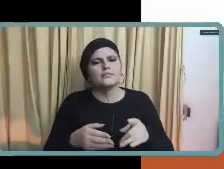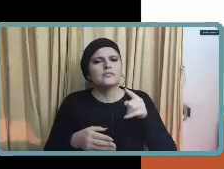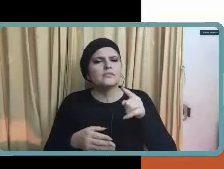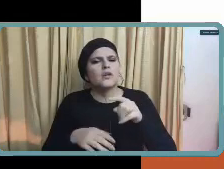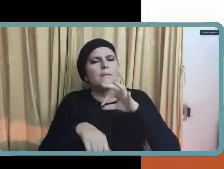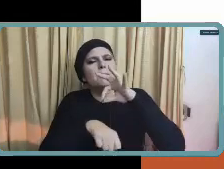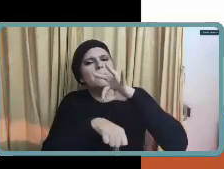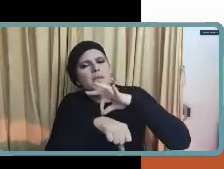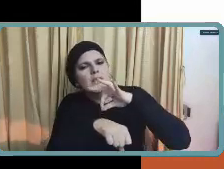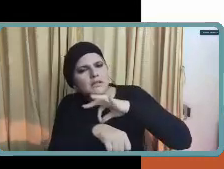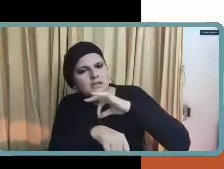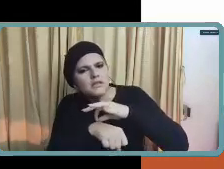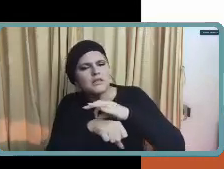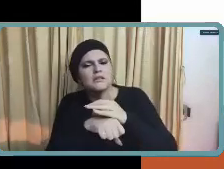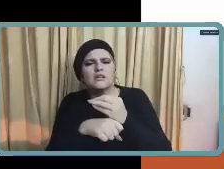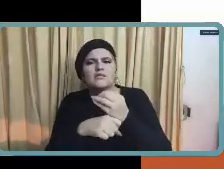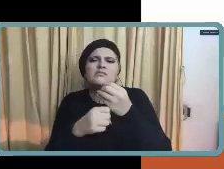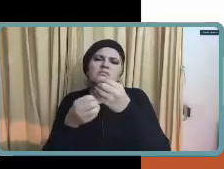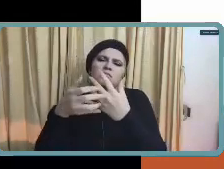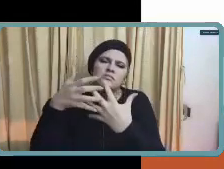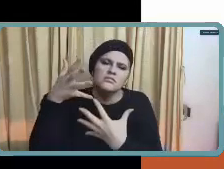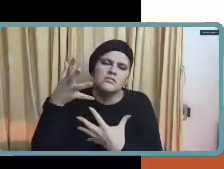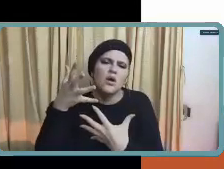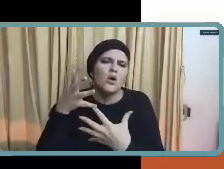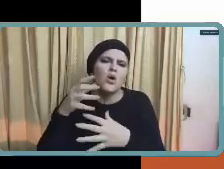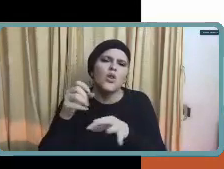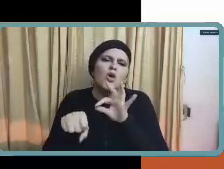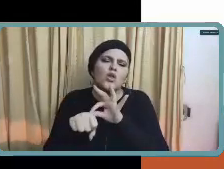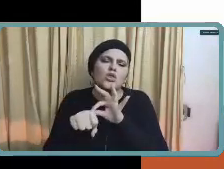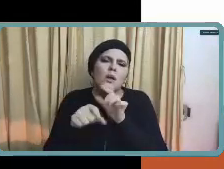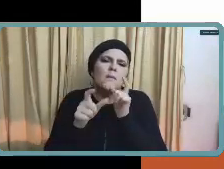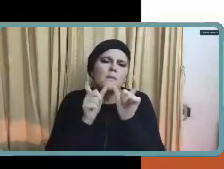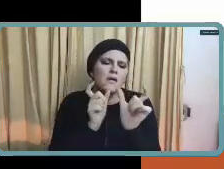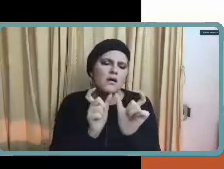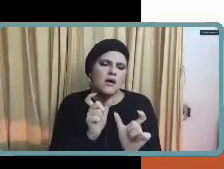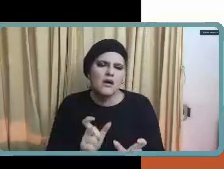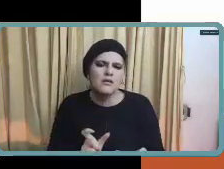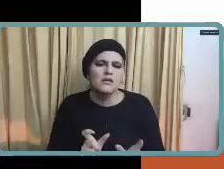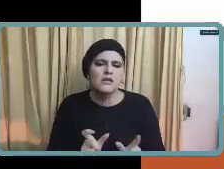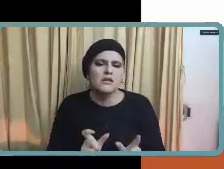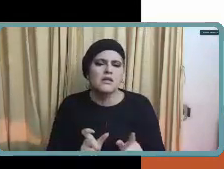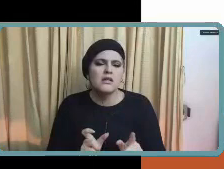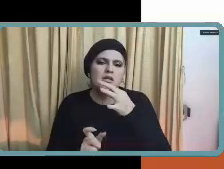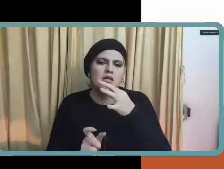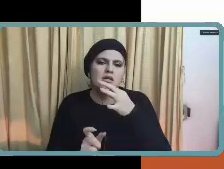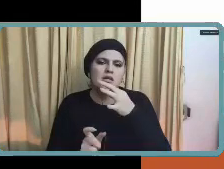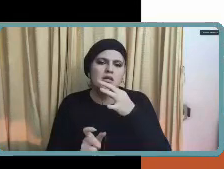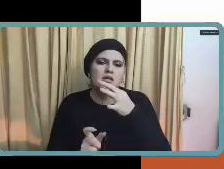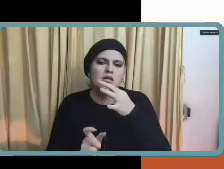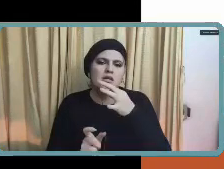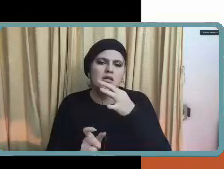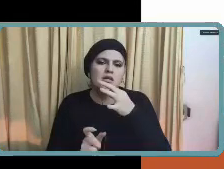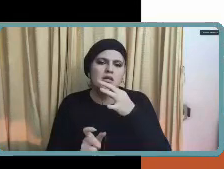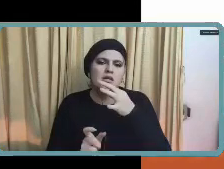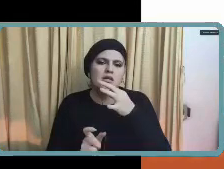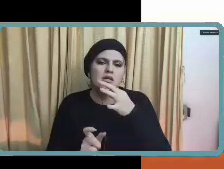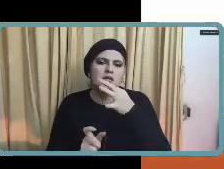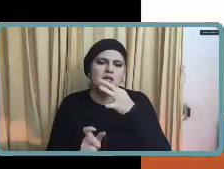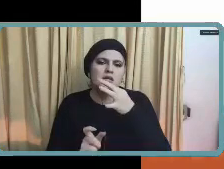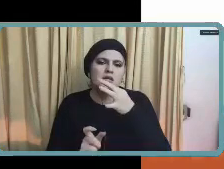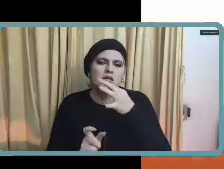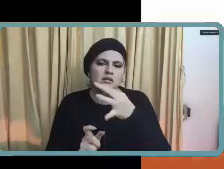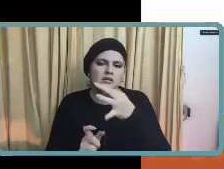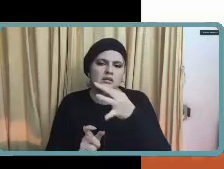las definiciones médicas, se habla de trastorno del espectro autista y así lo definió este manual